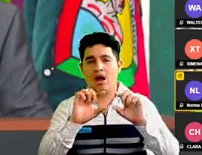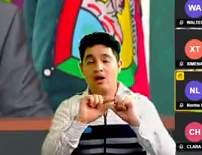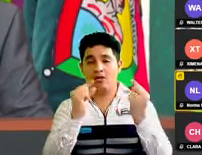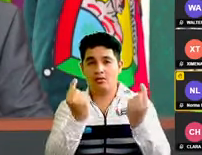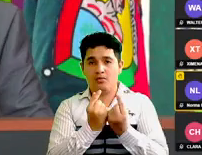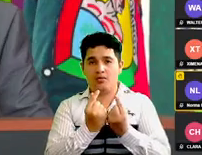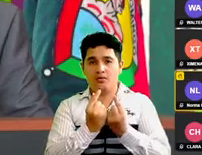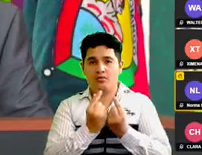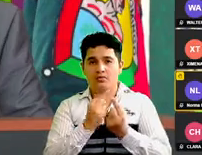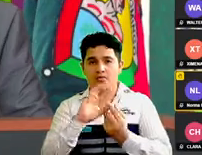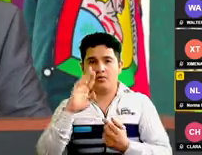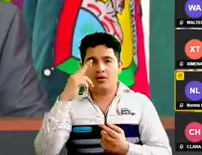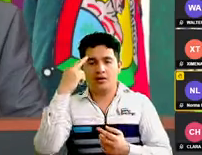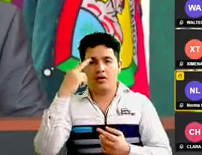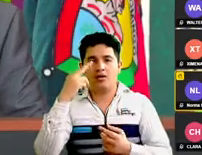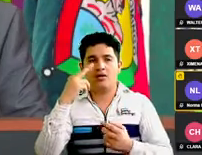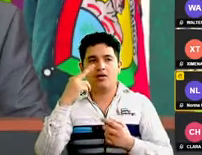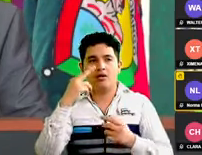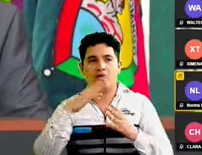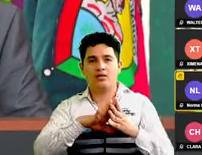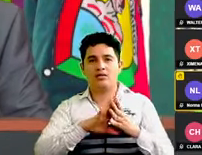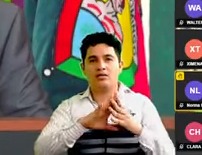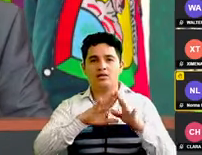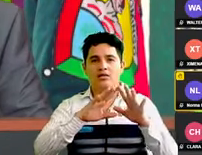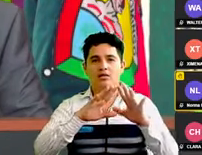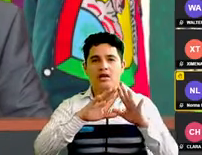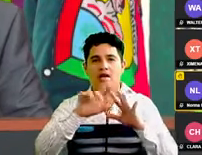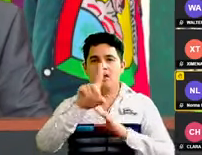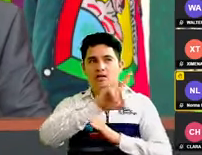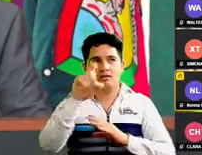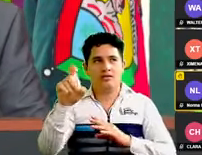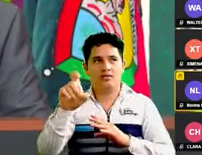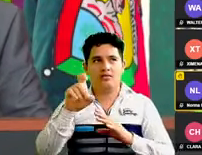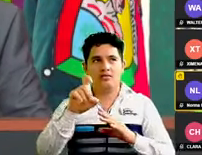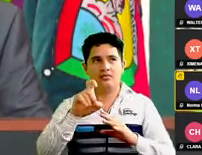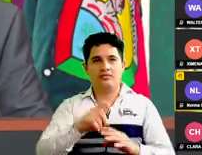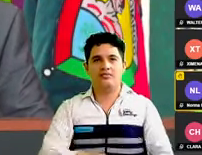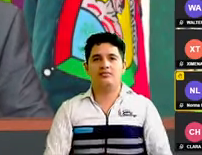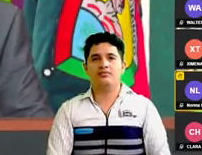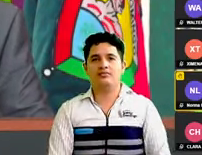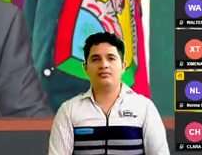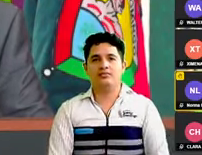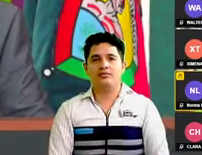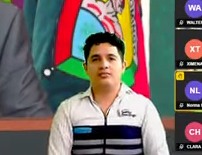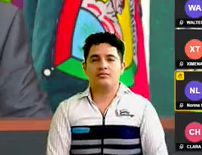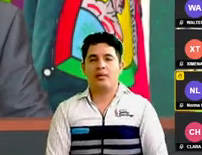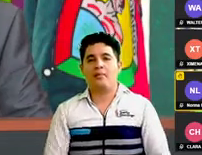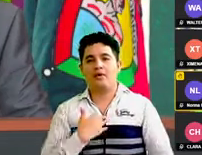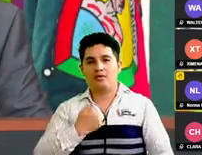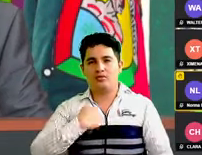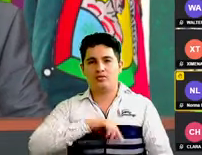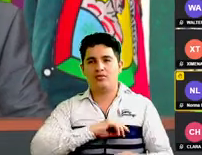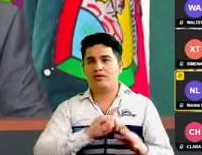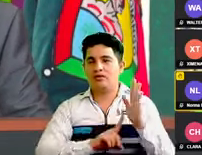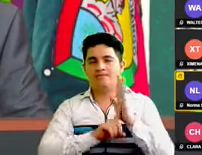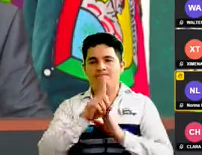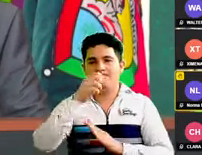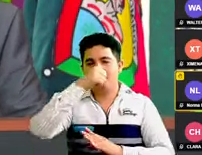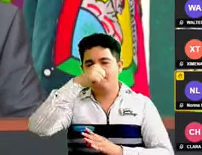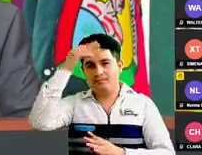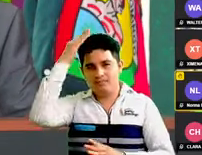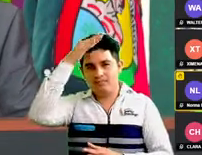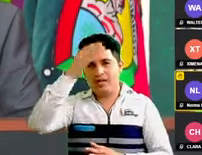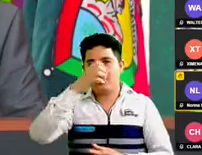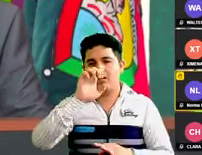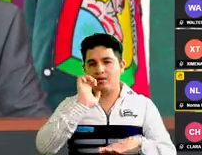política de la Revolución Ciudadana y la Lista 100, donde vamos a articularnos para llevarle al desarrollo a Santo Domingo y al Ecuador